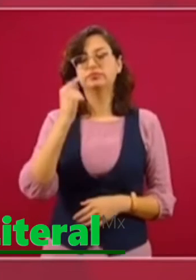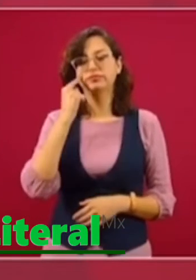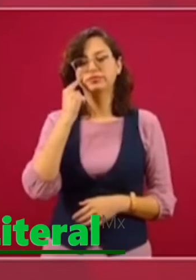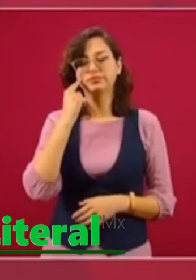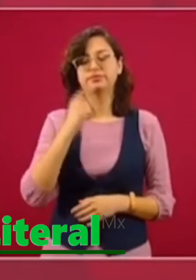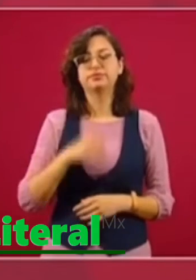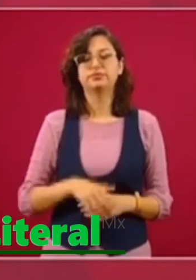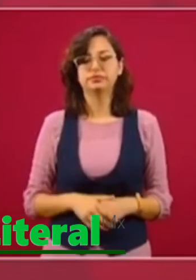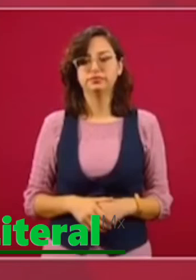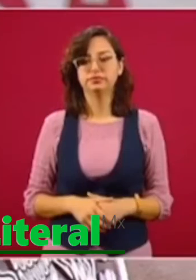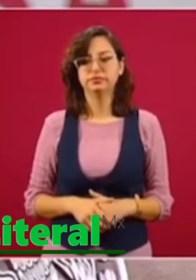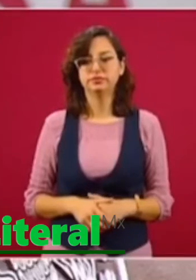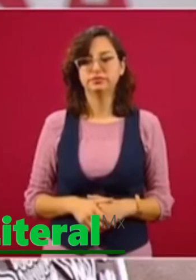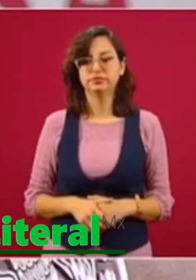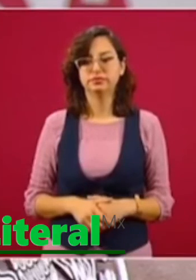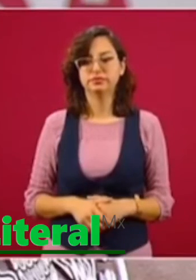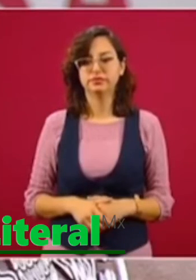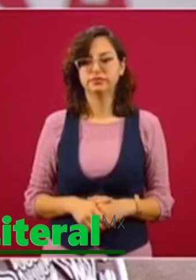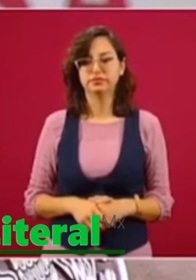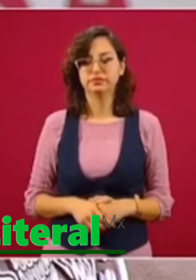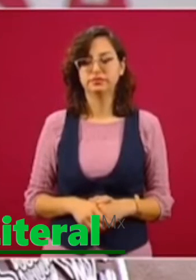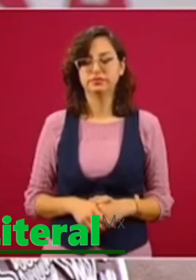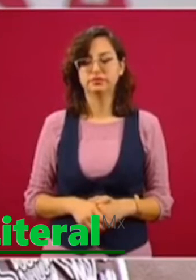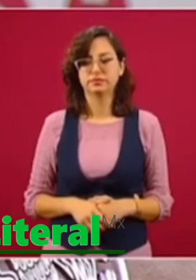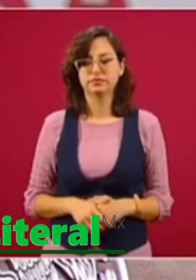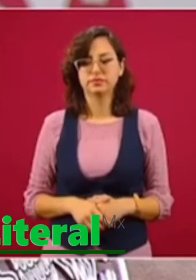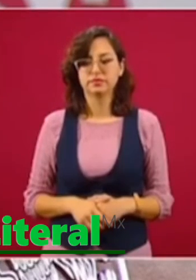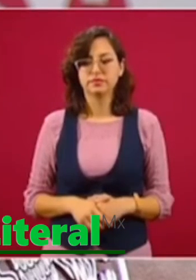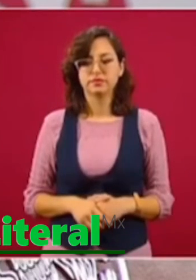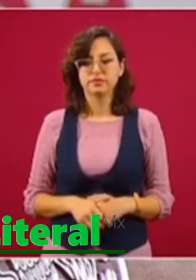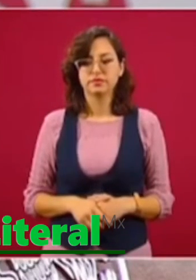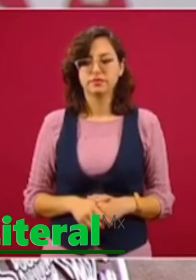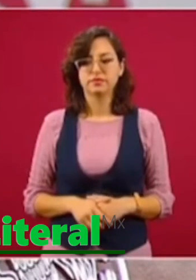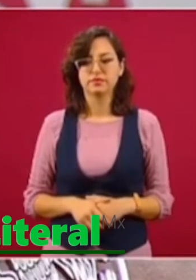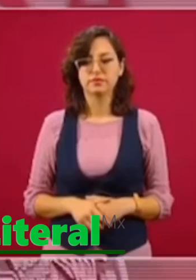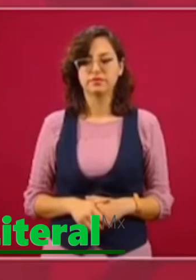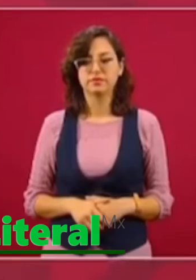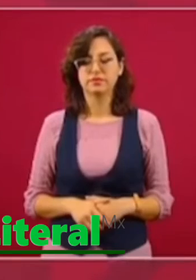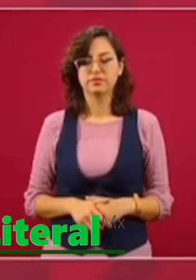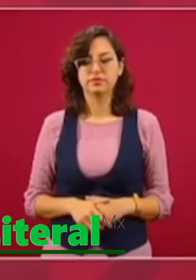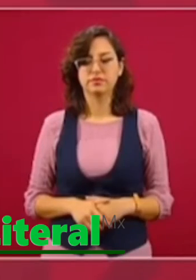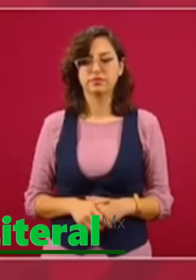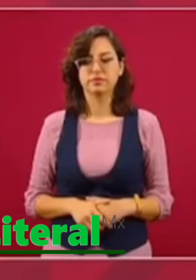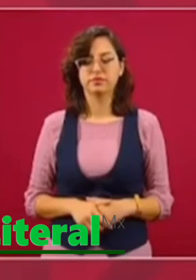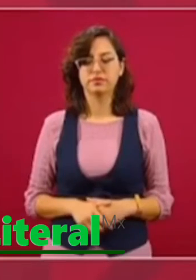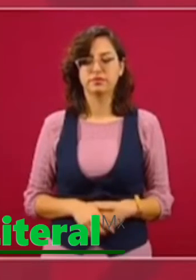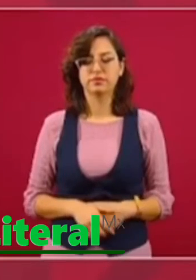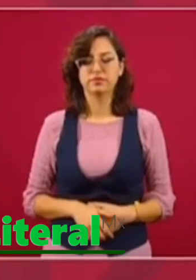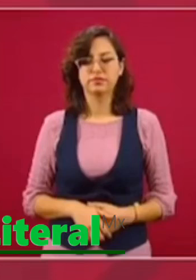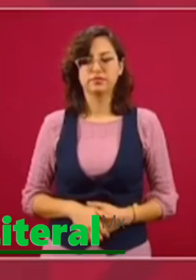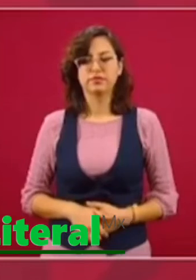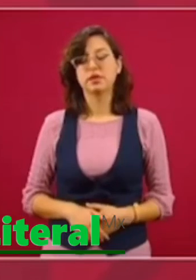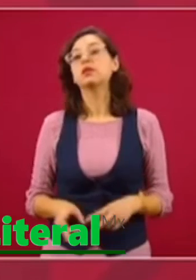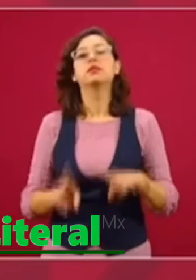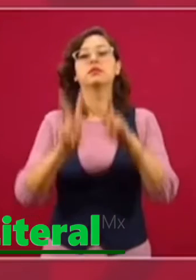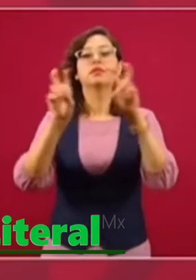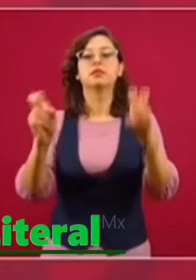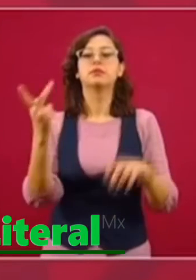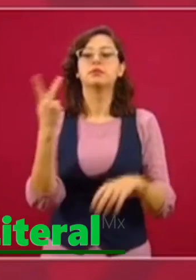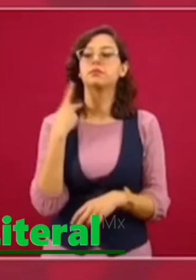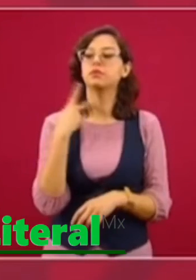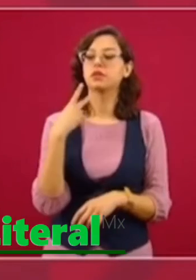Para que vean lo que sucede con las políticas neoliberales.